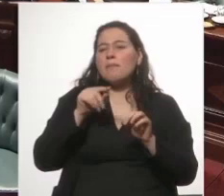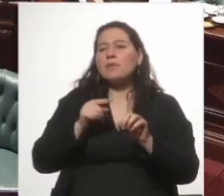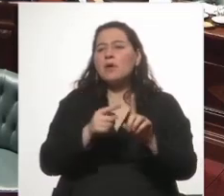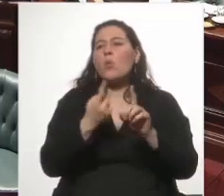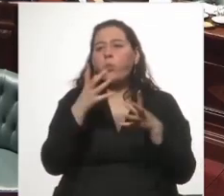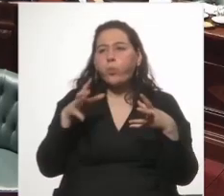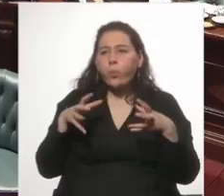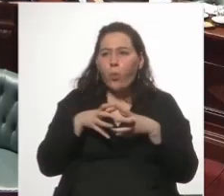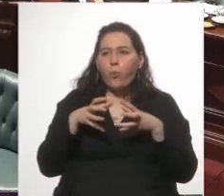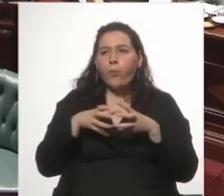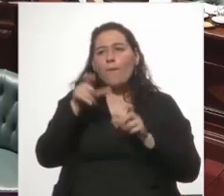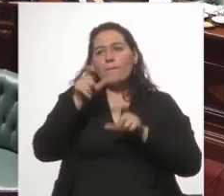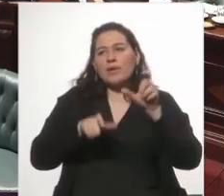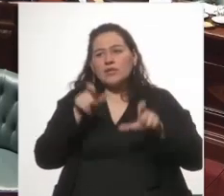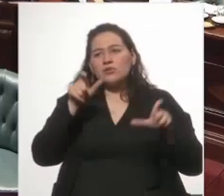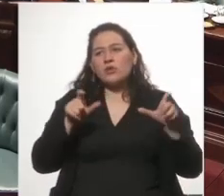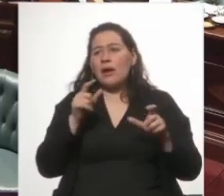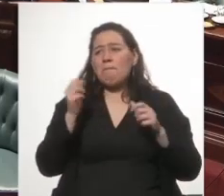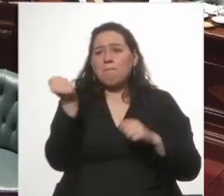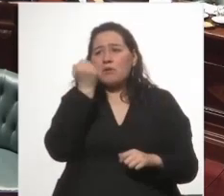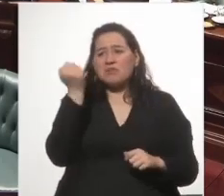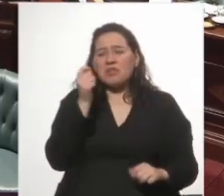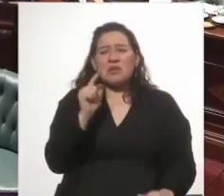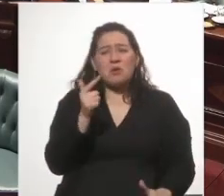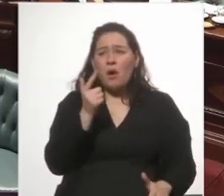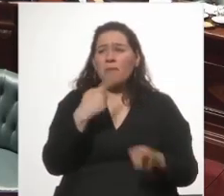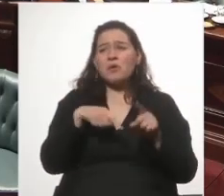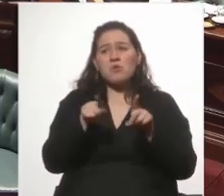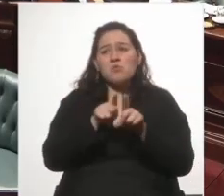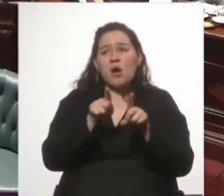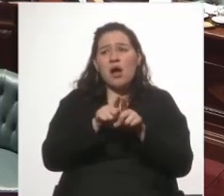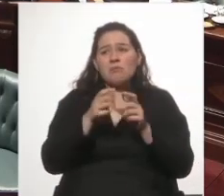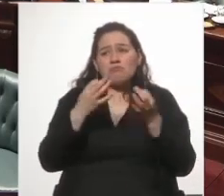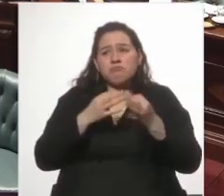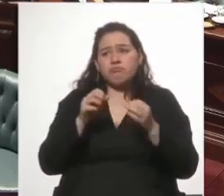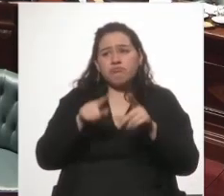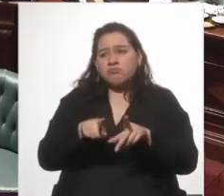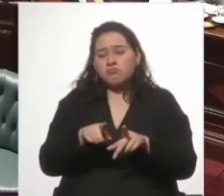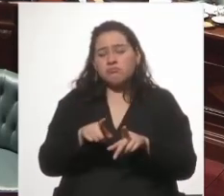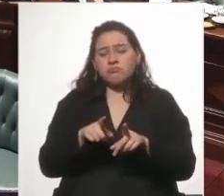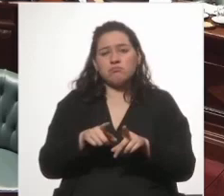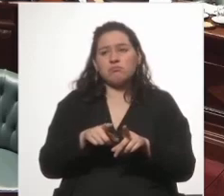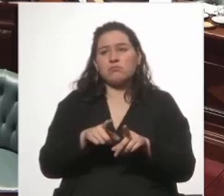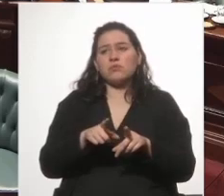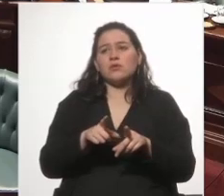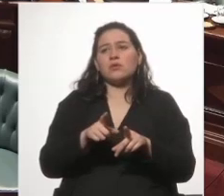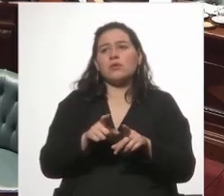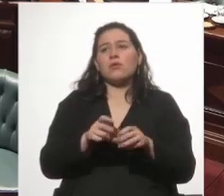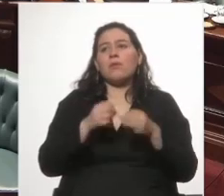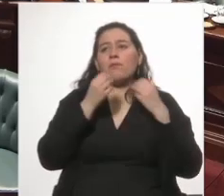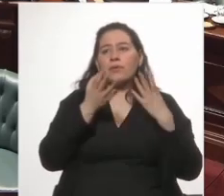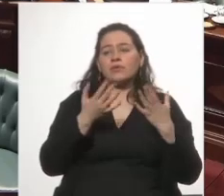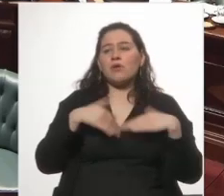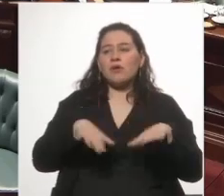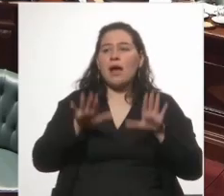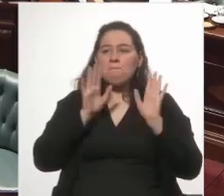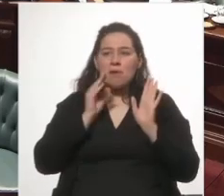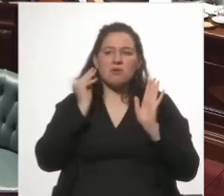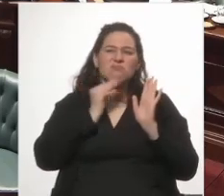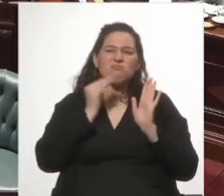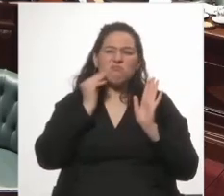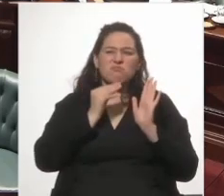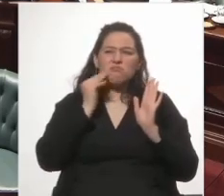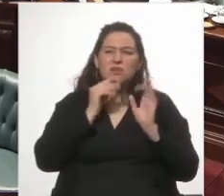pequeño grupo de personajes de menor importancia y particularidades psiquiátricas. Quizás por ello el disimulo obliga a emprenderla